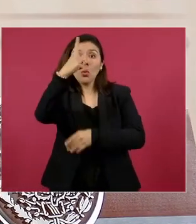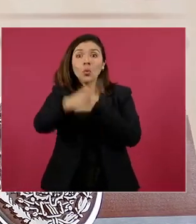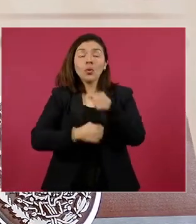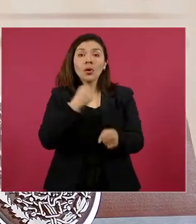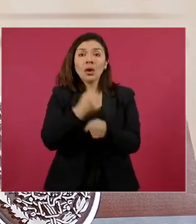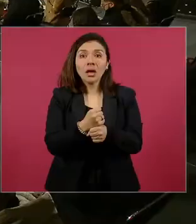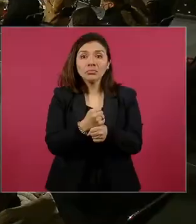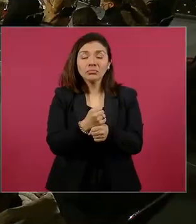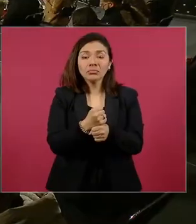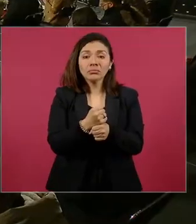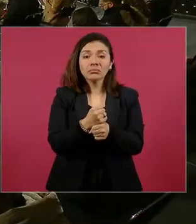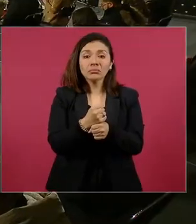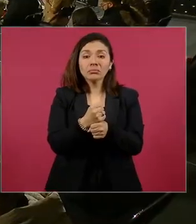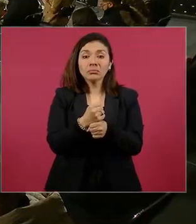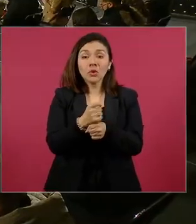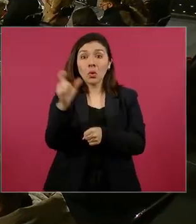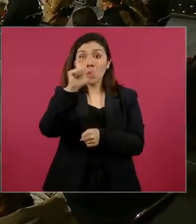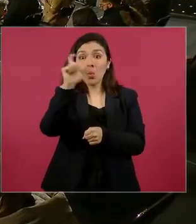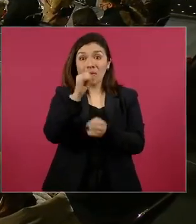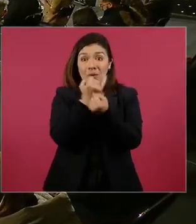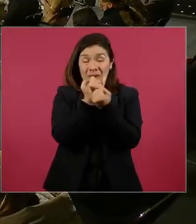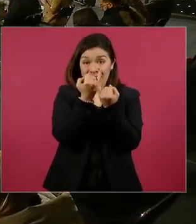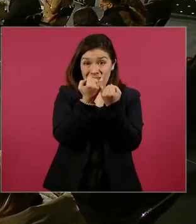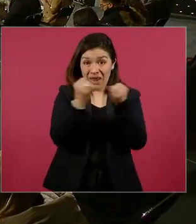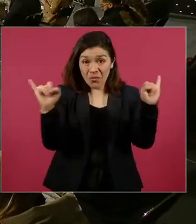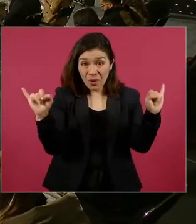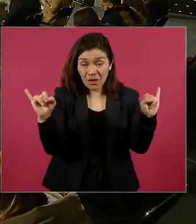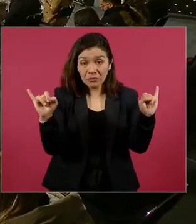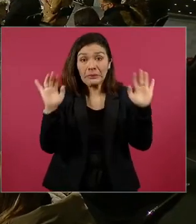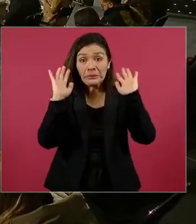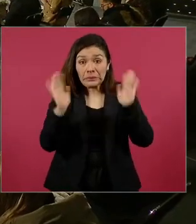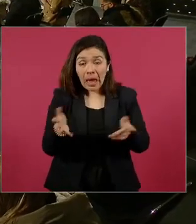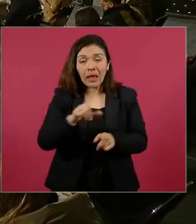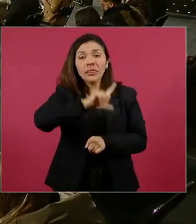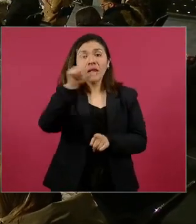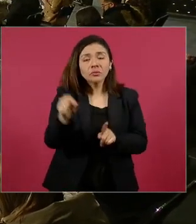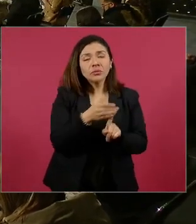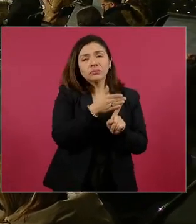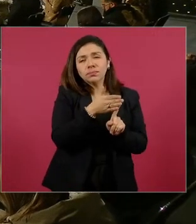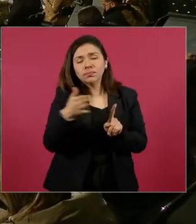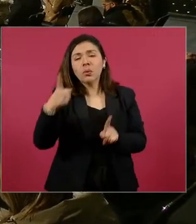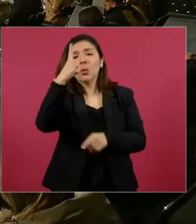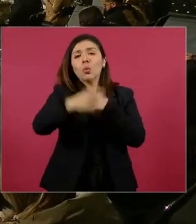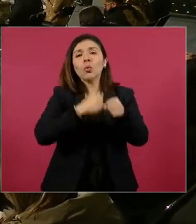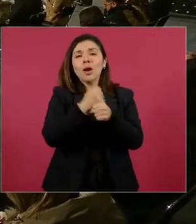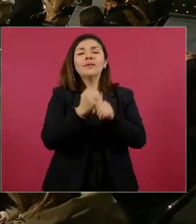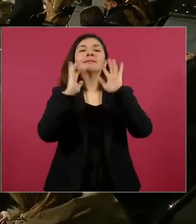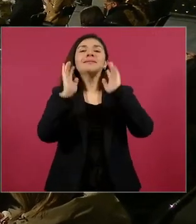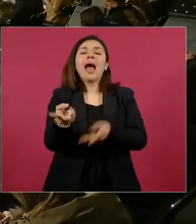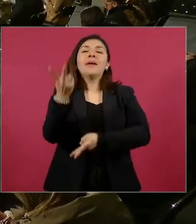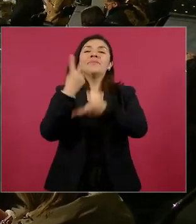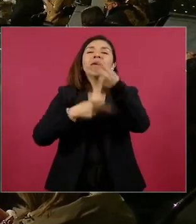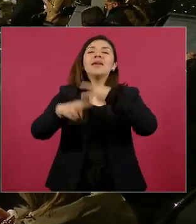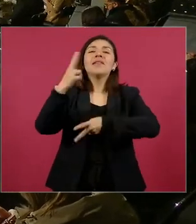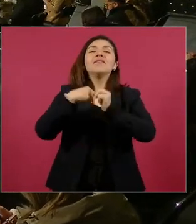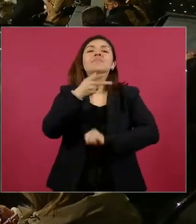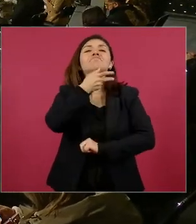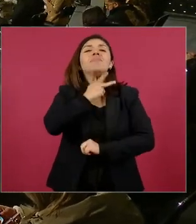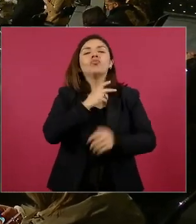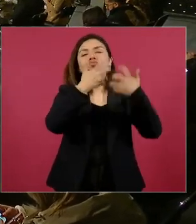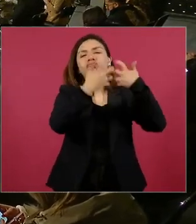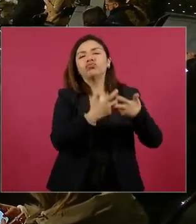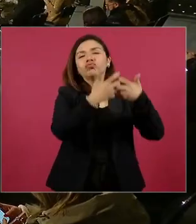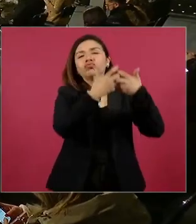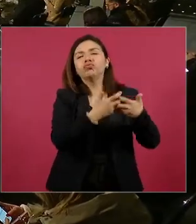Una vez inaugurada, para que empezara a procesar petróleo,